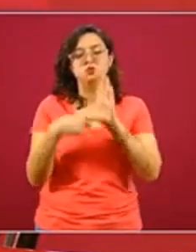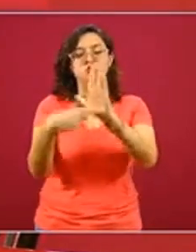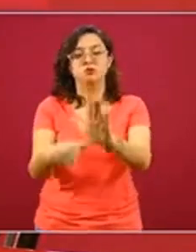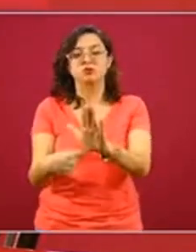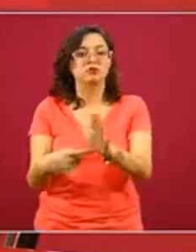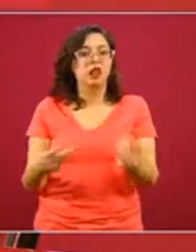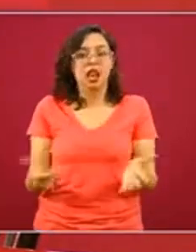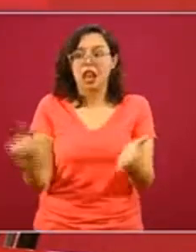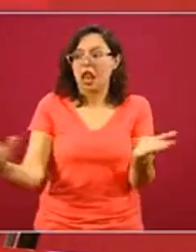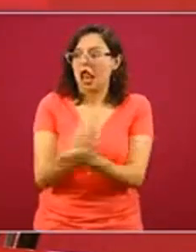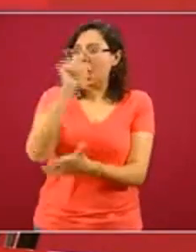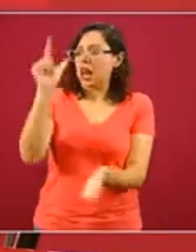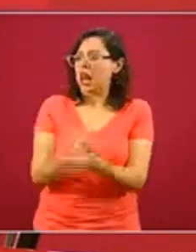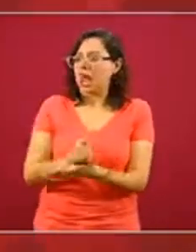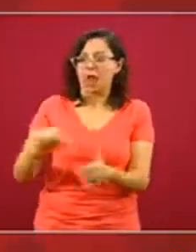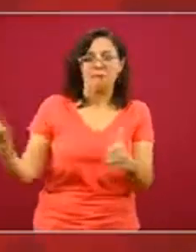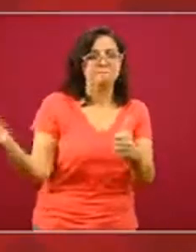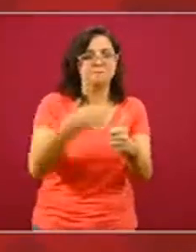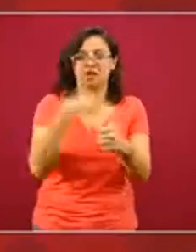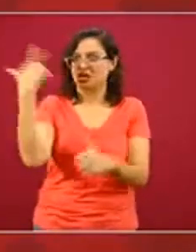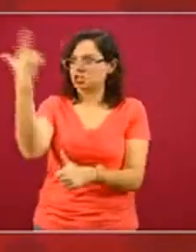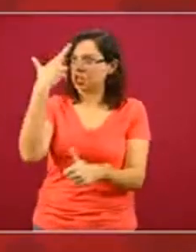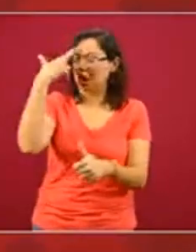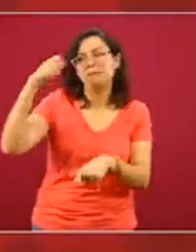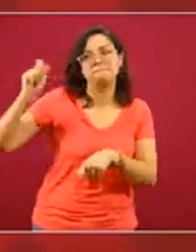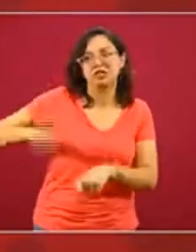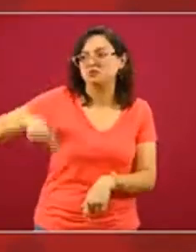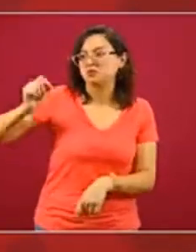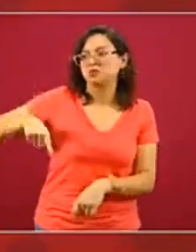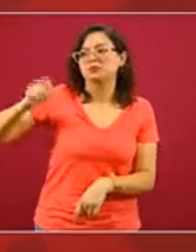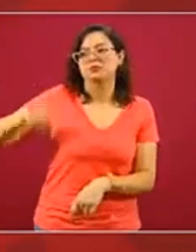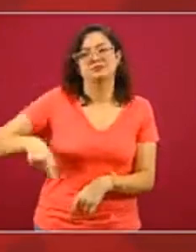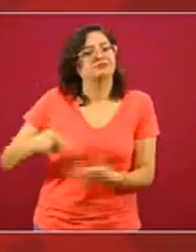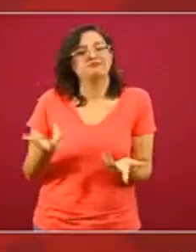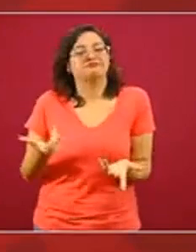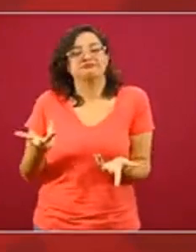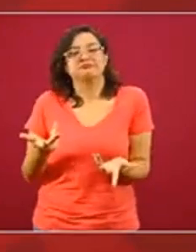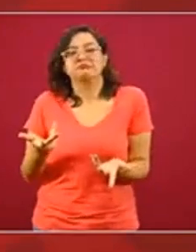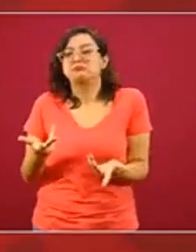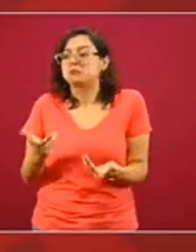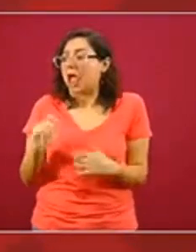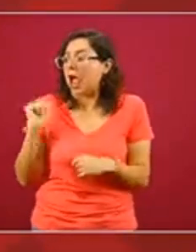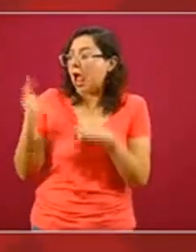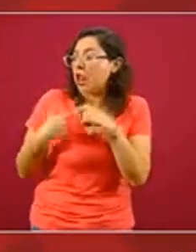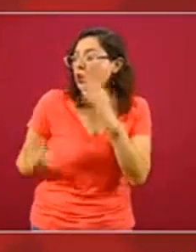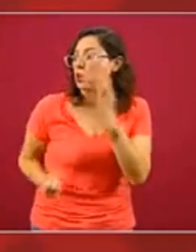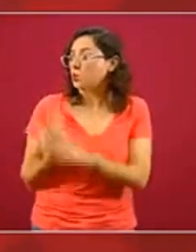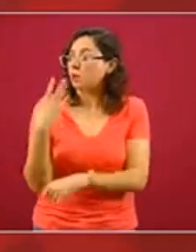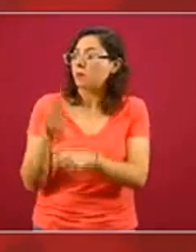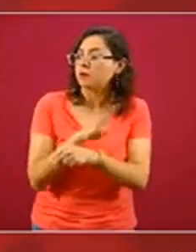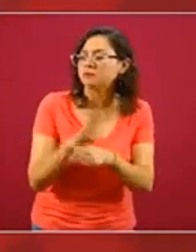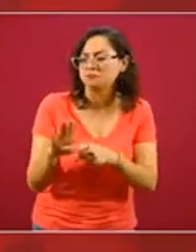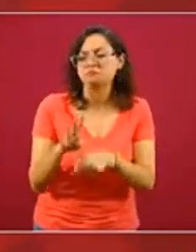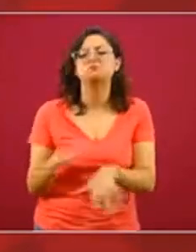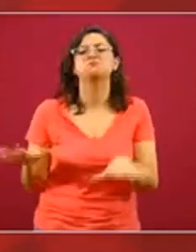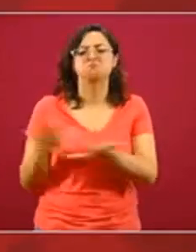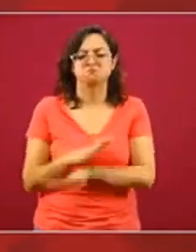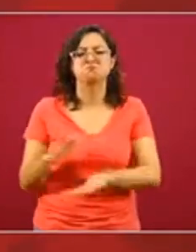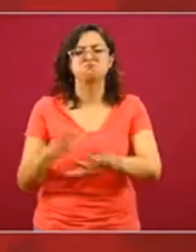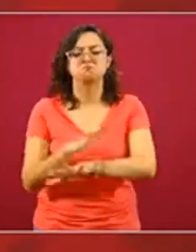una disposición a priori de que nunca debe cambiar, al contrario, cuando hay algo que es benéfico, cambiará y aquí lo